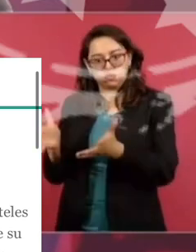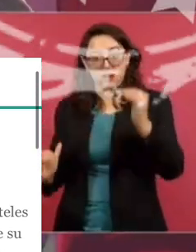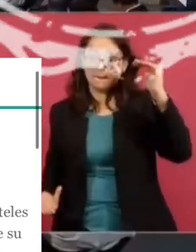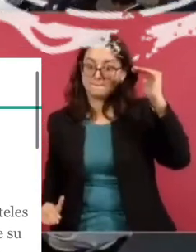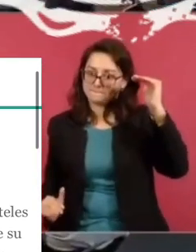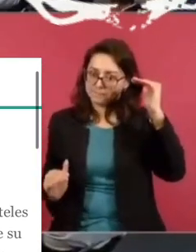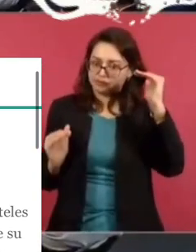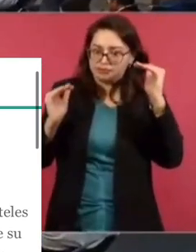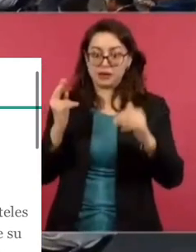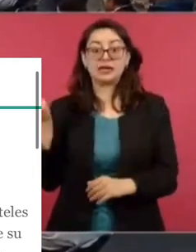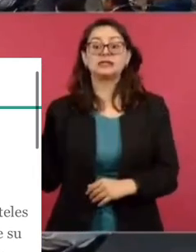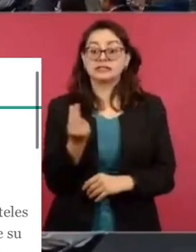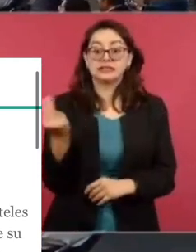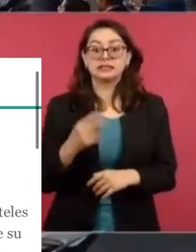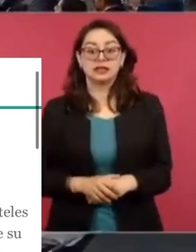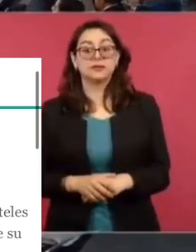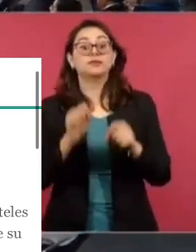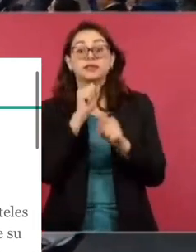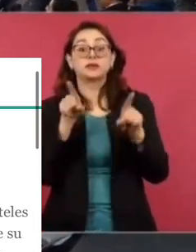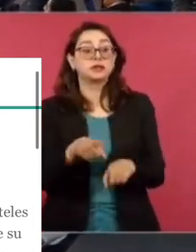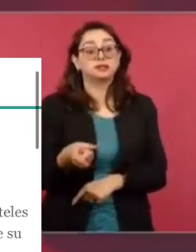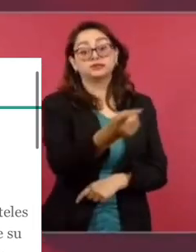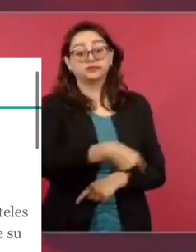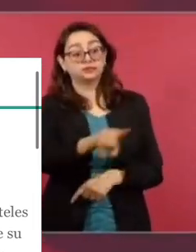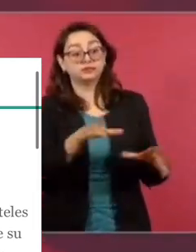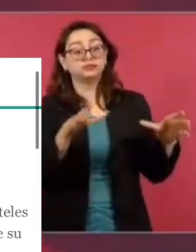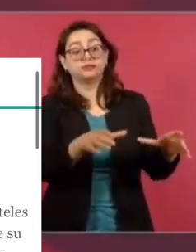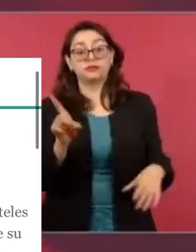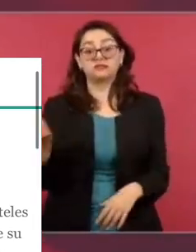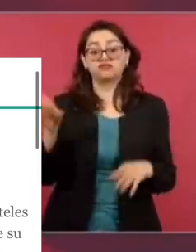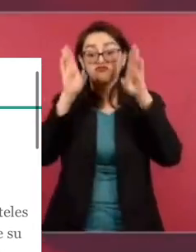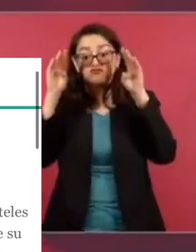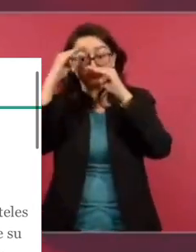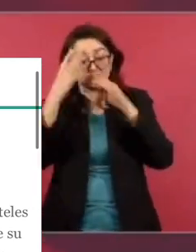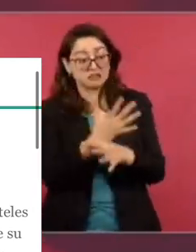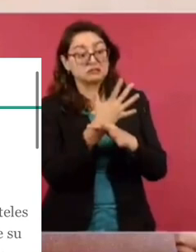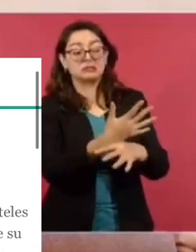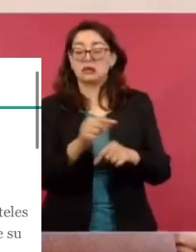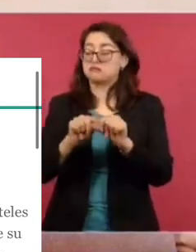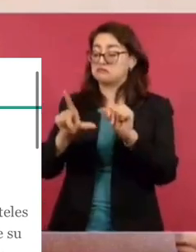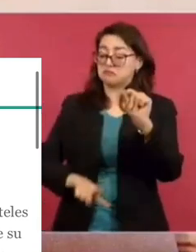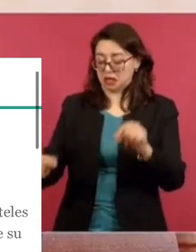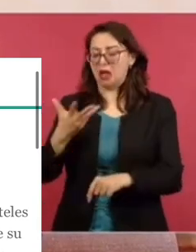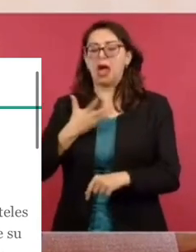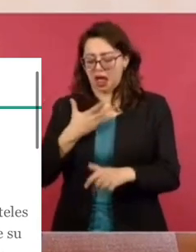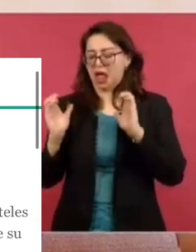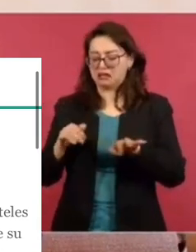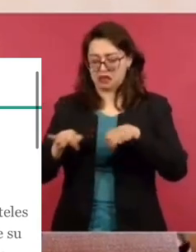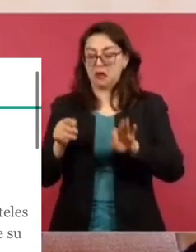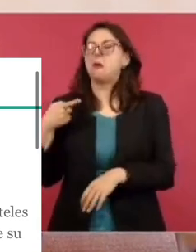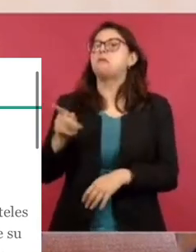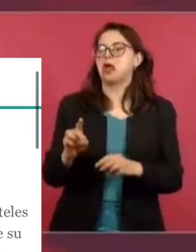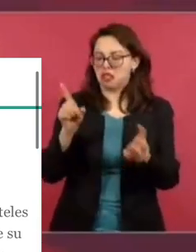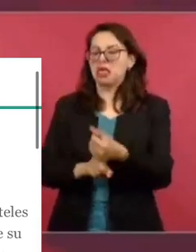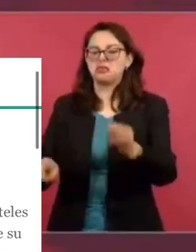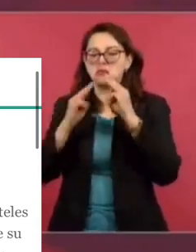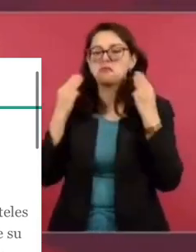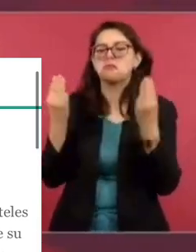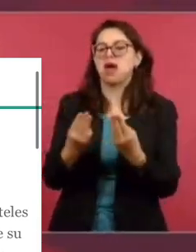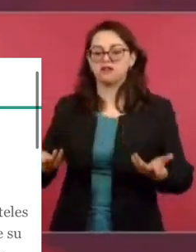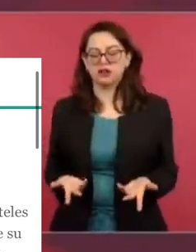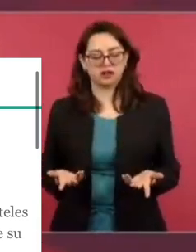salió una nota también de la derecha de los conservadores diciendo los empleos que se generan en México vienen del narcotráfico